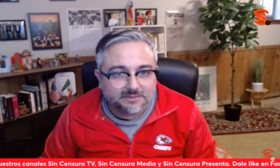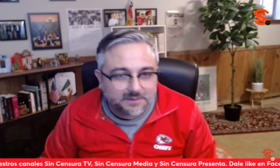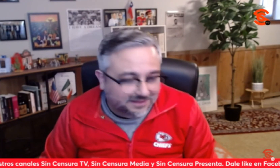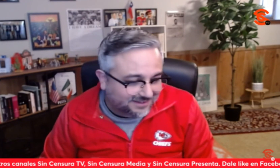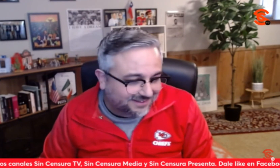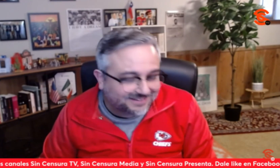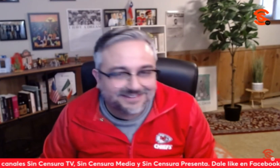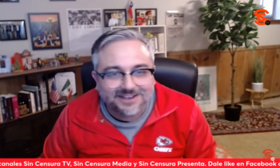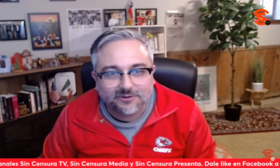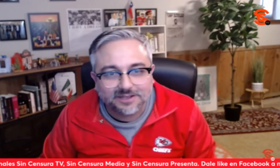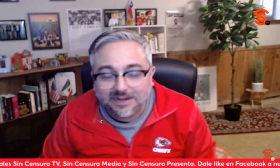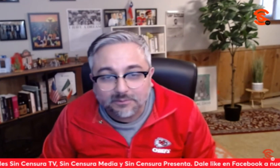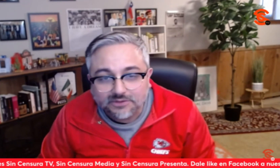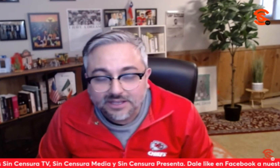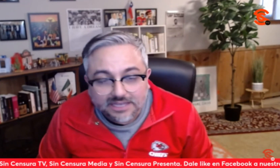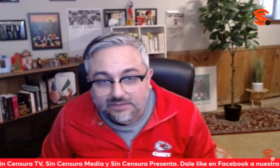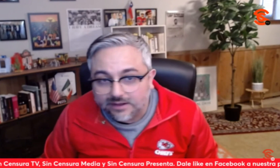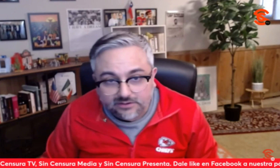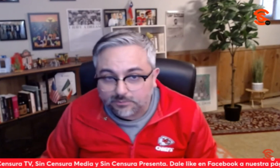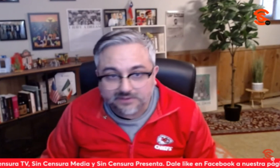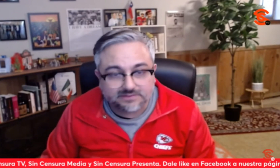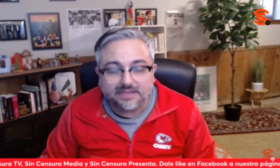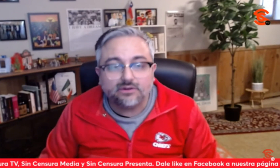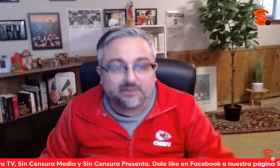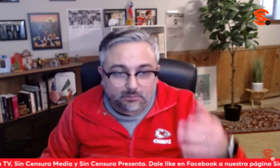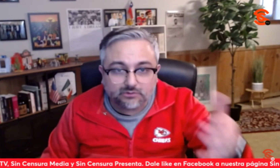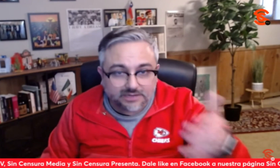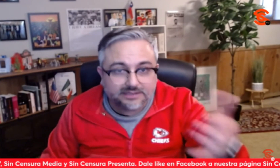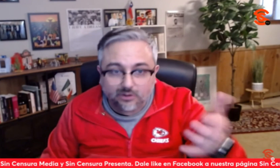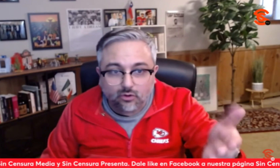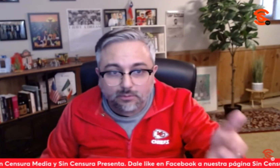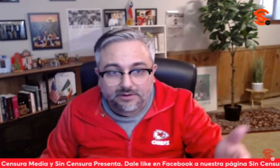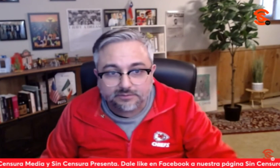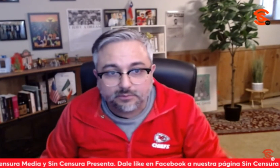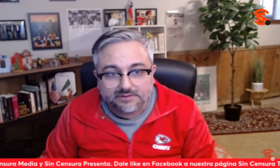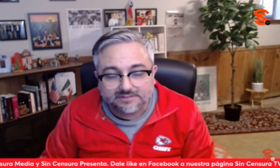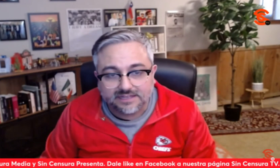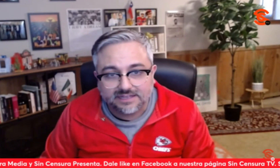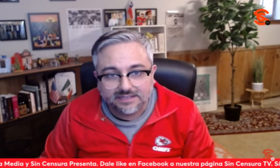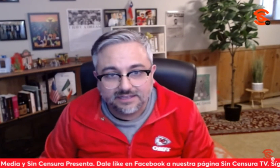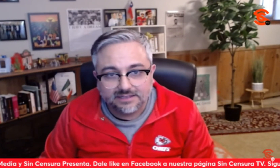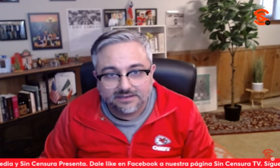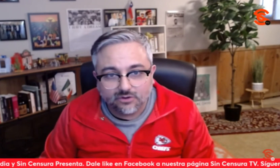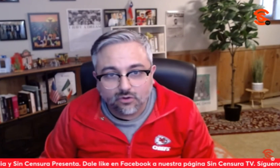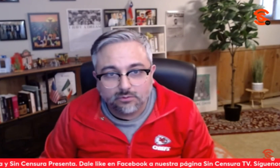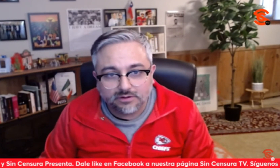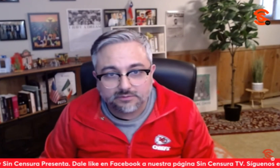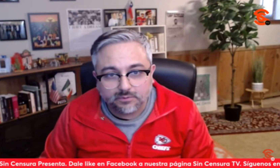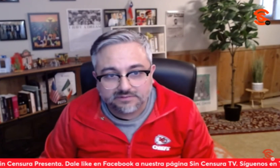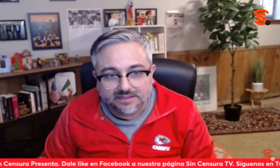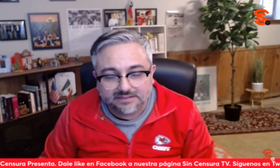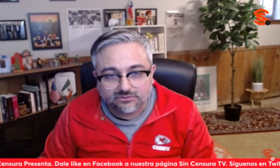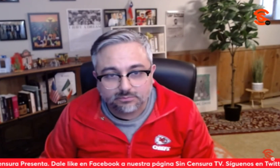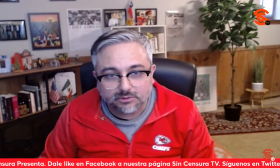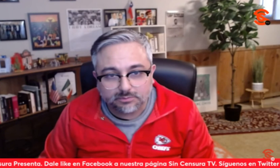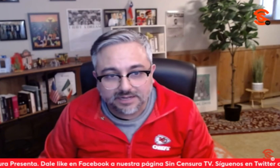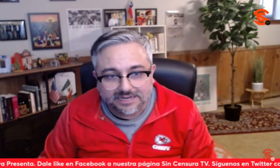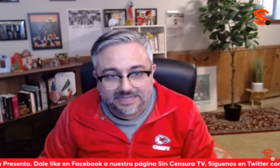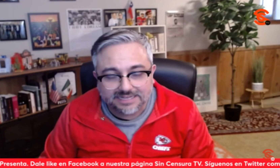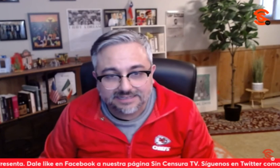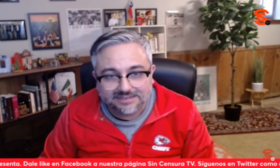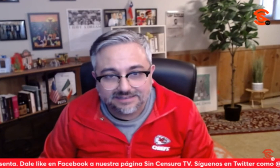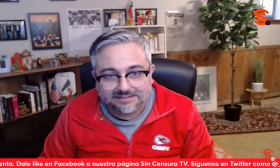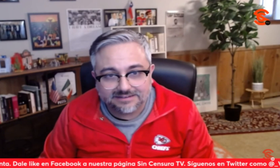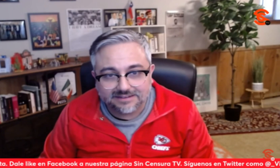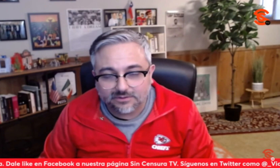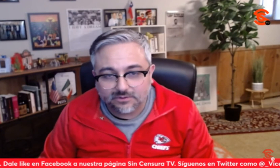presidente exhibe y a Jorge Ramos, y no hay respuesta, yo le quiero mostrar que no hubo respuesta. No hubo respuesta de esto, pero para